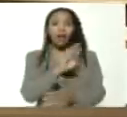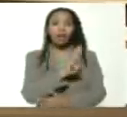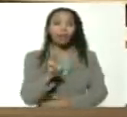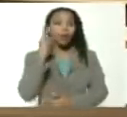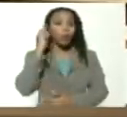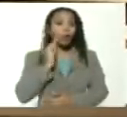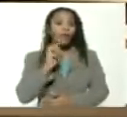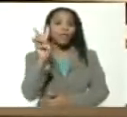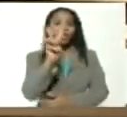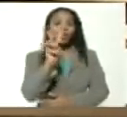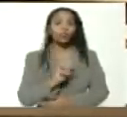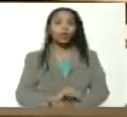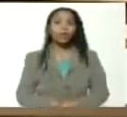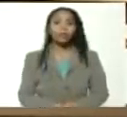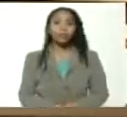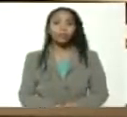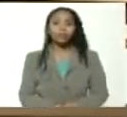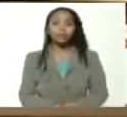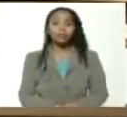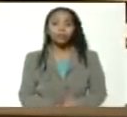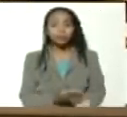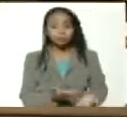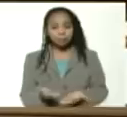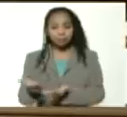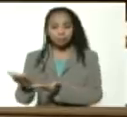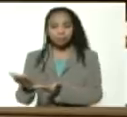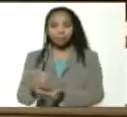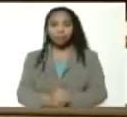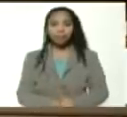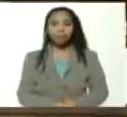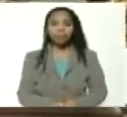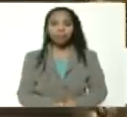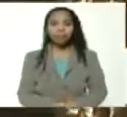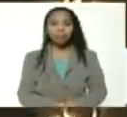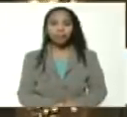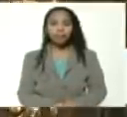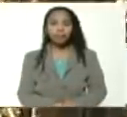República Bolivariana de Venezuela. Adelante, querido fiscal.